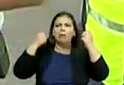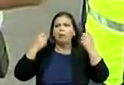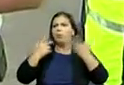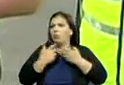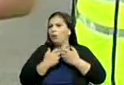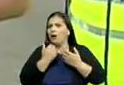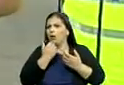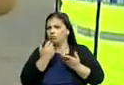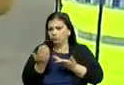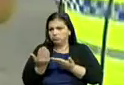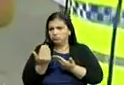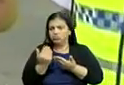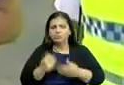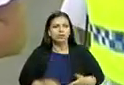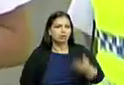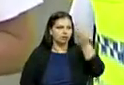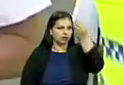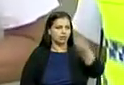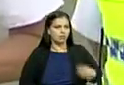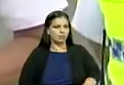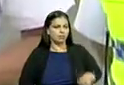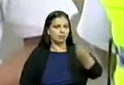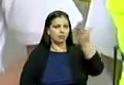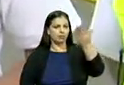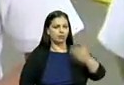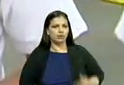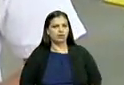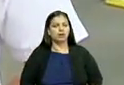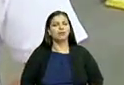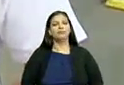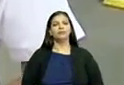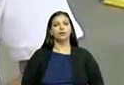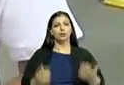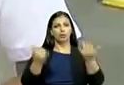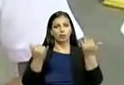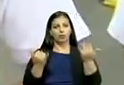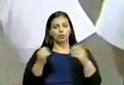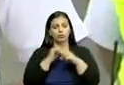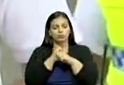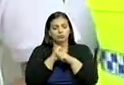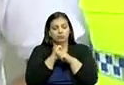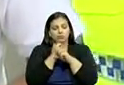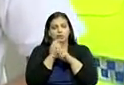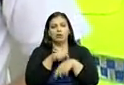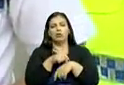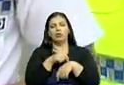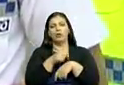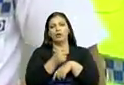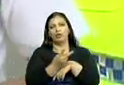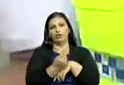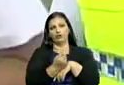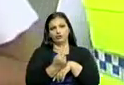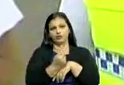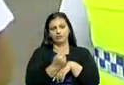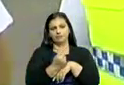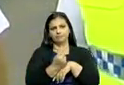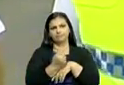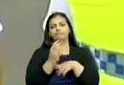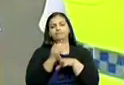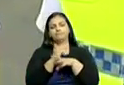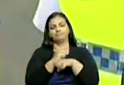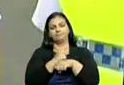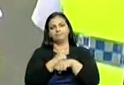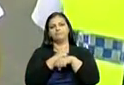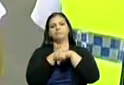nacional buenos días bueno nosotros de las 0 horas que estamos ya activados con todo lo que es